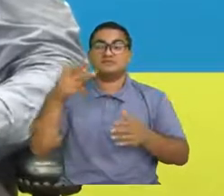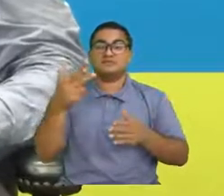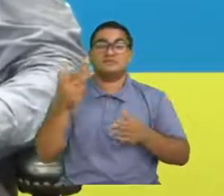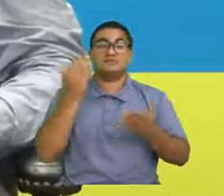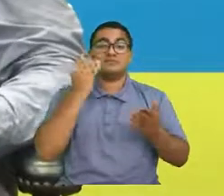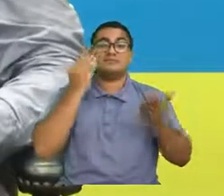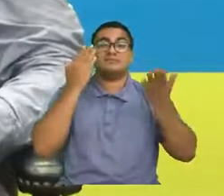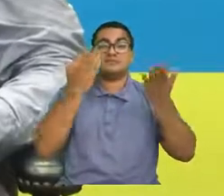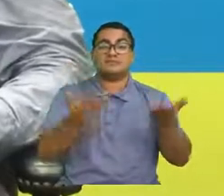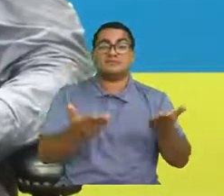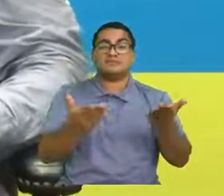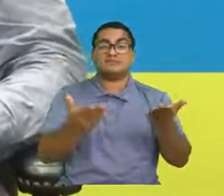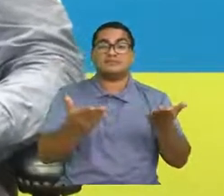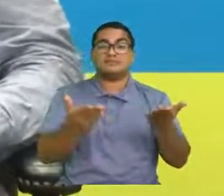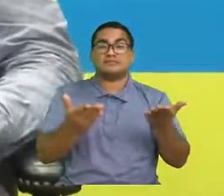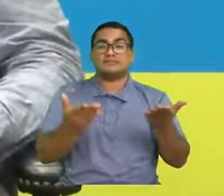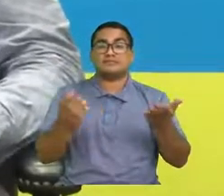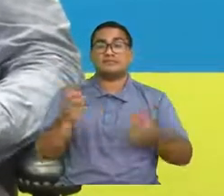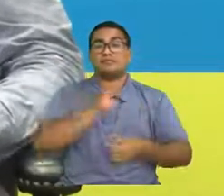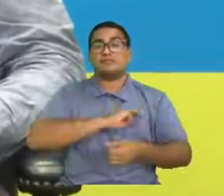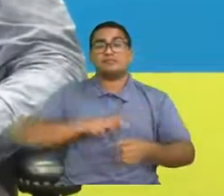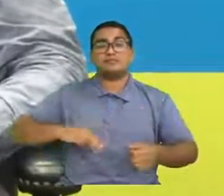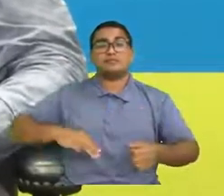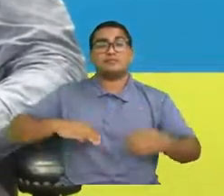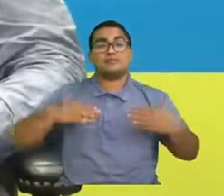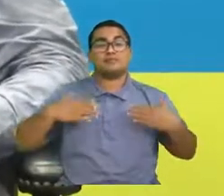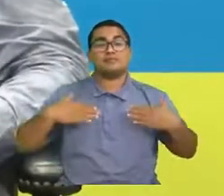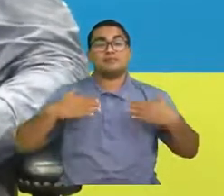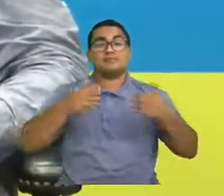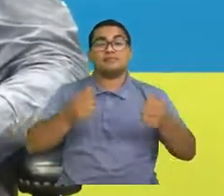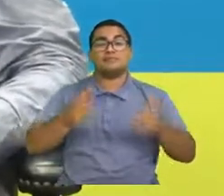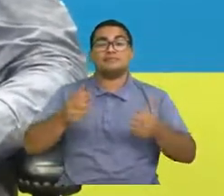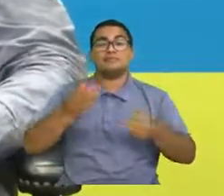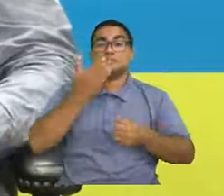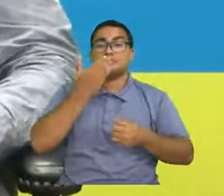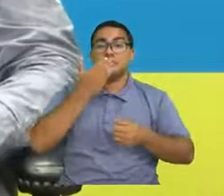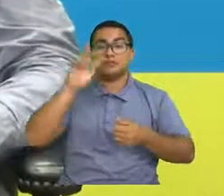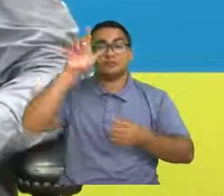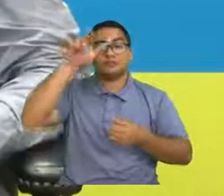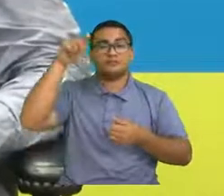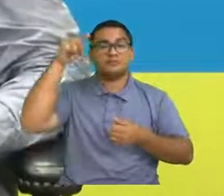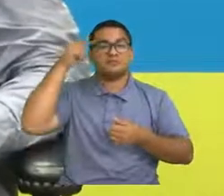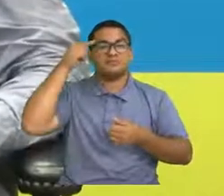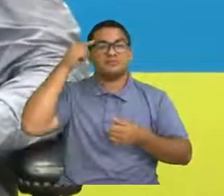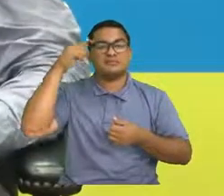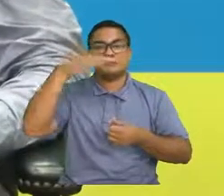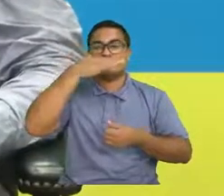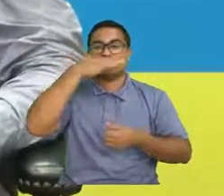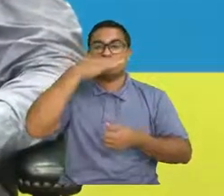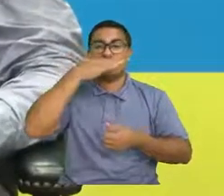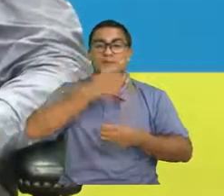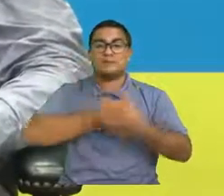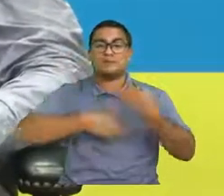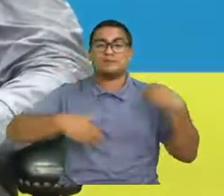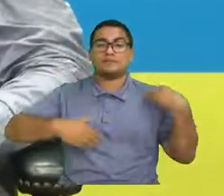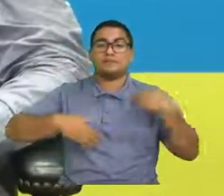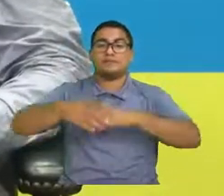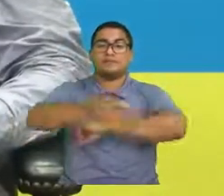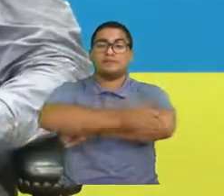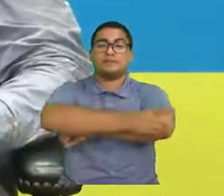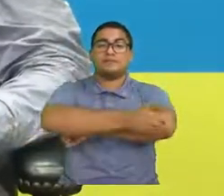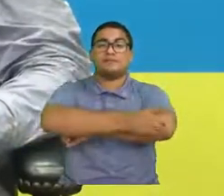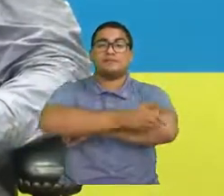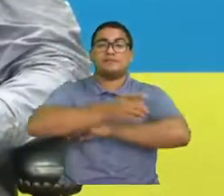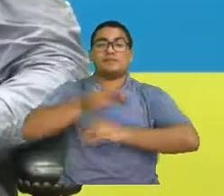nuestro sistema de salud, el MINSA, orientado por el buen gobierno sandinista presidido por el comandante Daniel Ortega y la